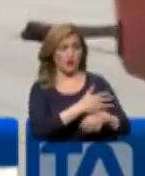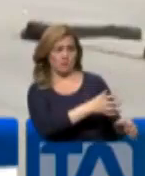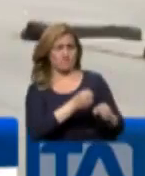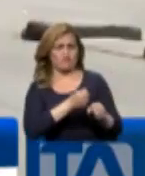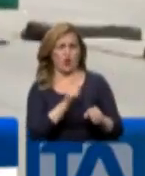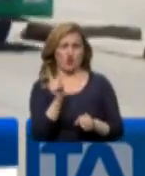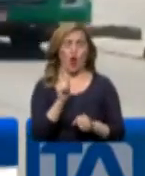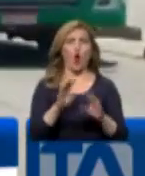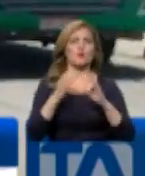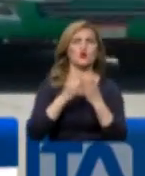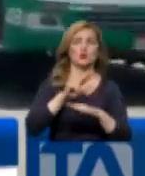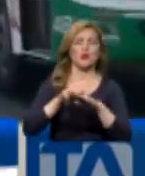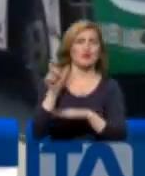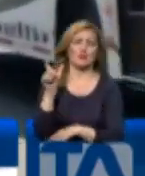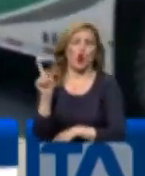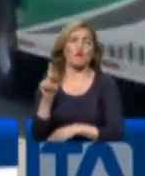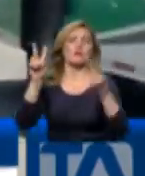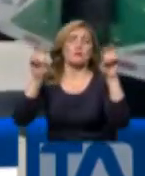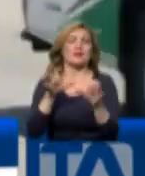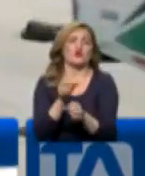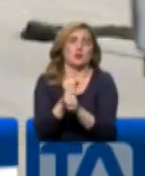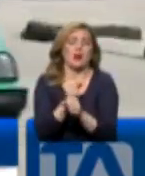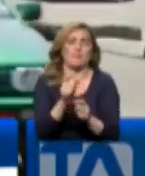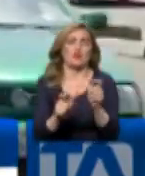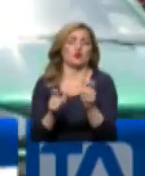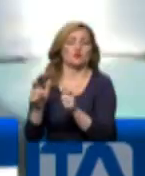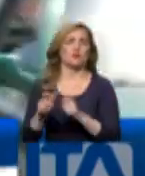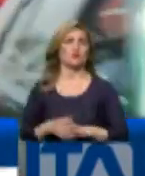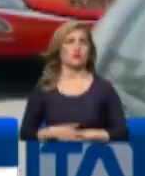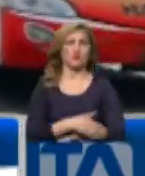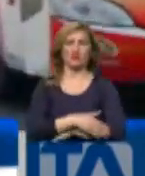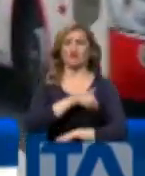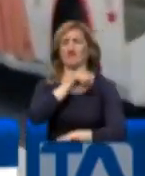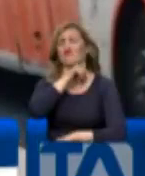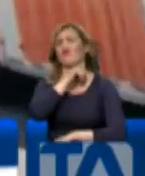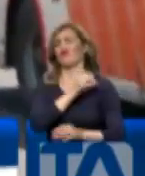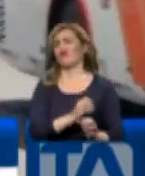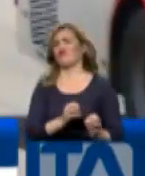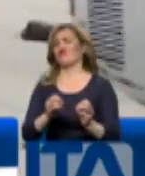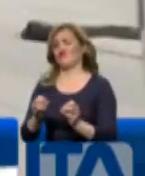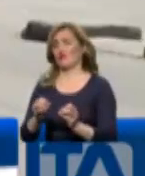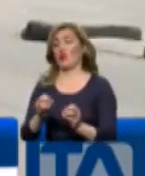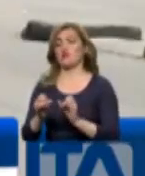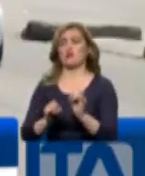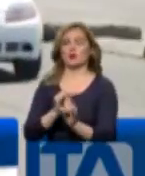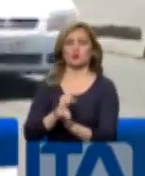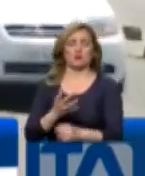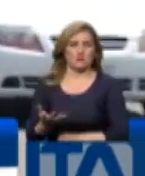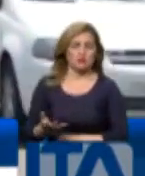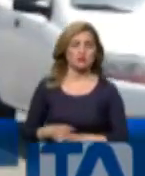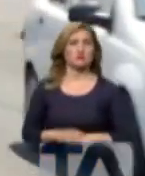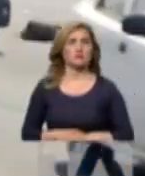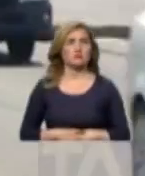a la CTE, sino más bien es un tema de seguridad ciudadana. En las vías hay mucha delincuencia organizada transnacional que comete